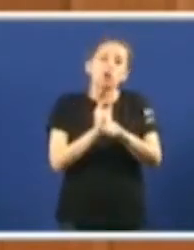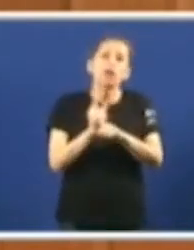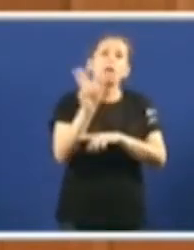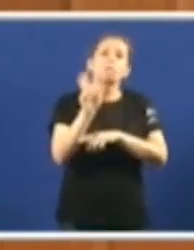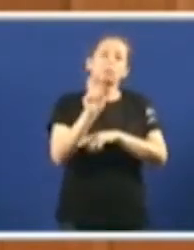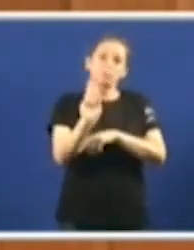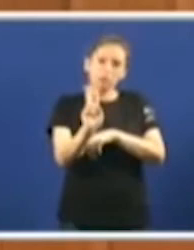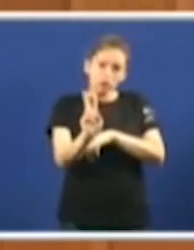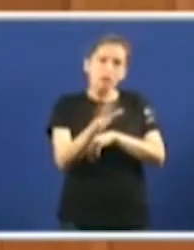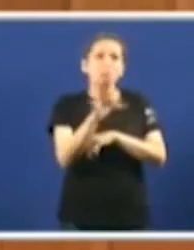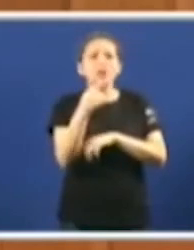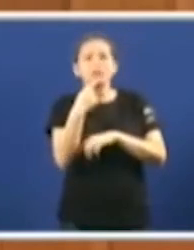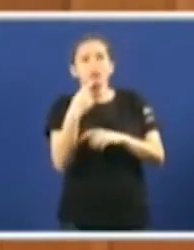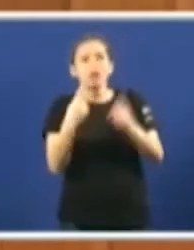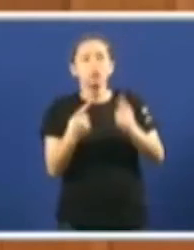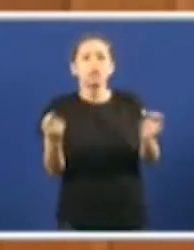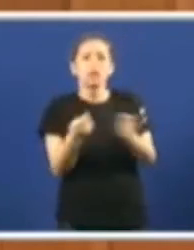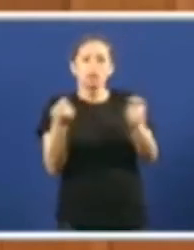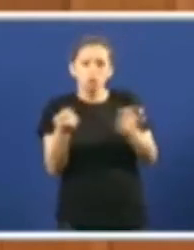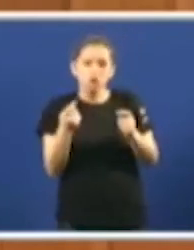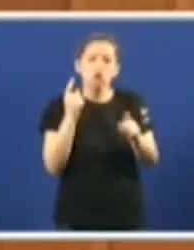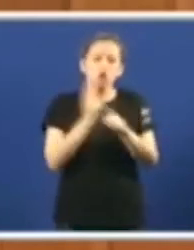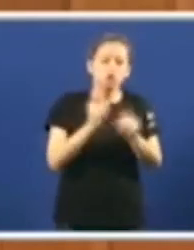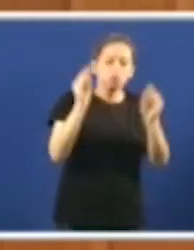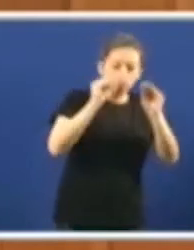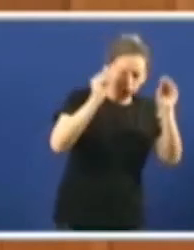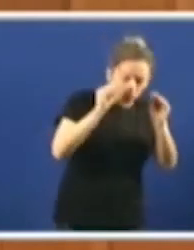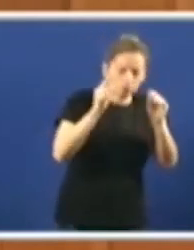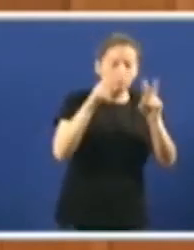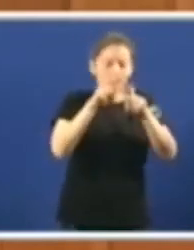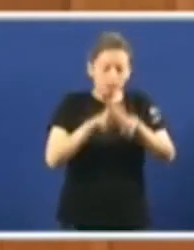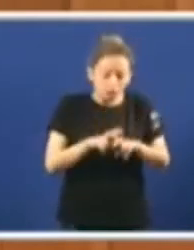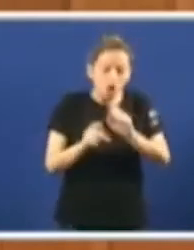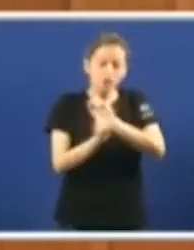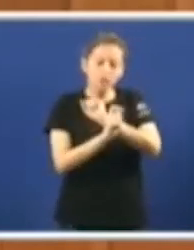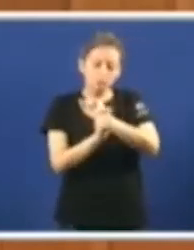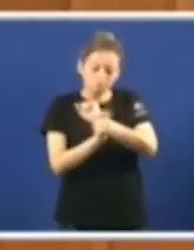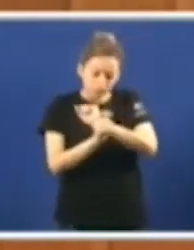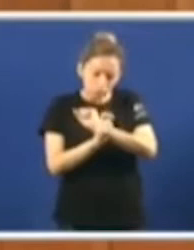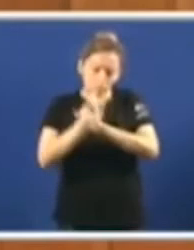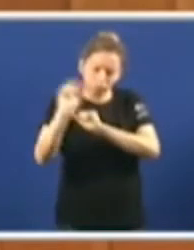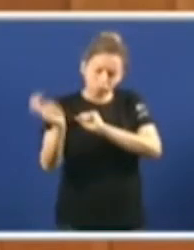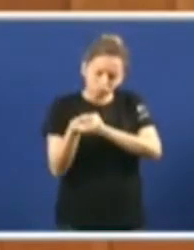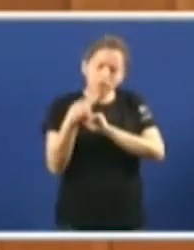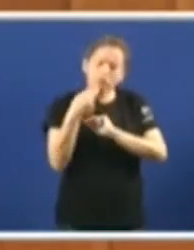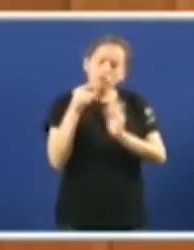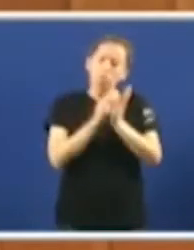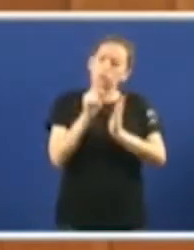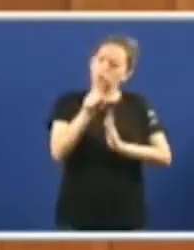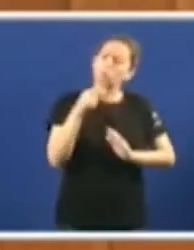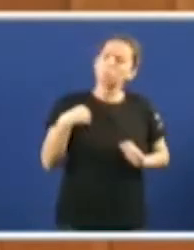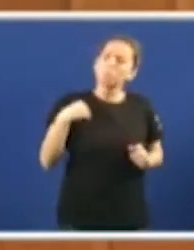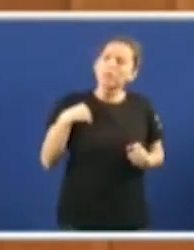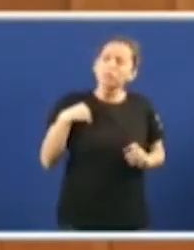de accións que se fan en materia de formación, de investigación, de trampeo, etc. E, obviamente, este punto de entender que creen que o que se está